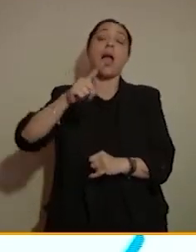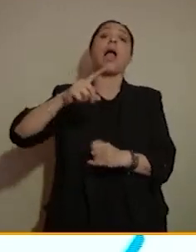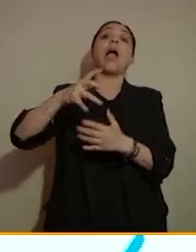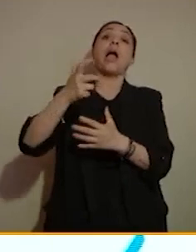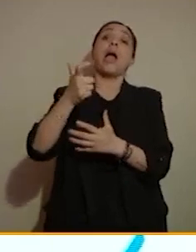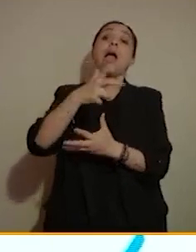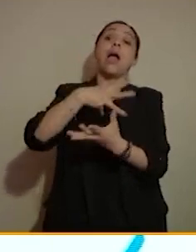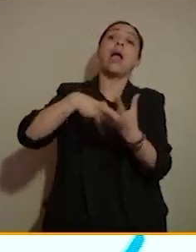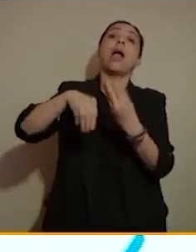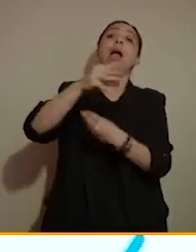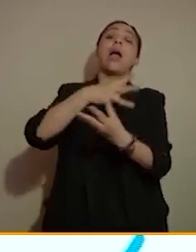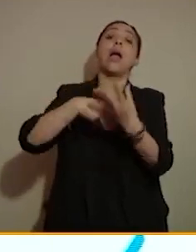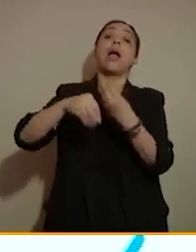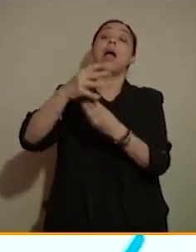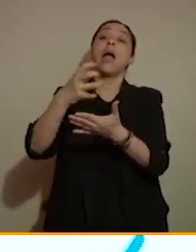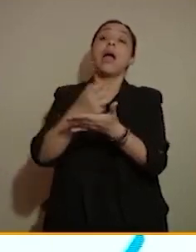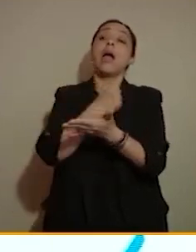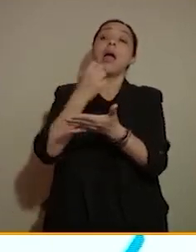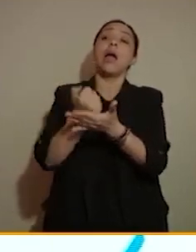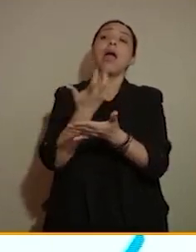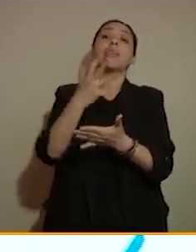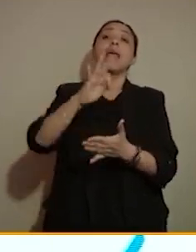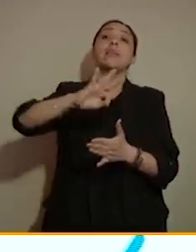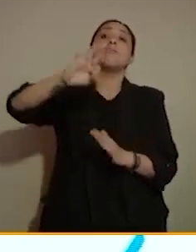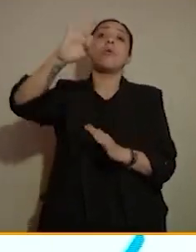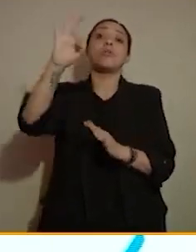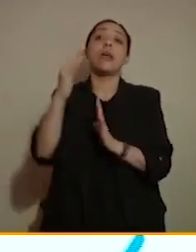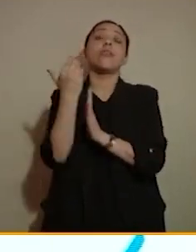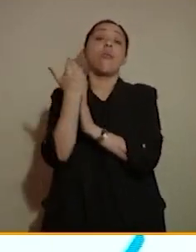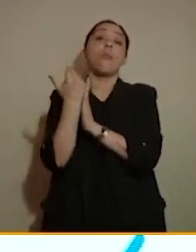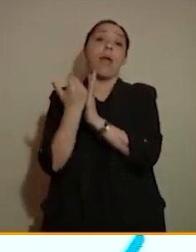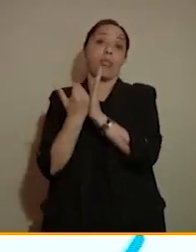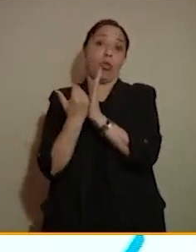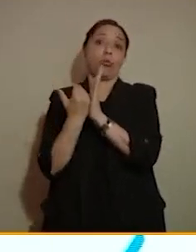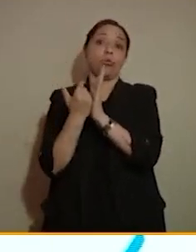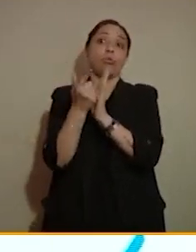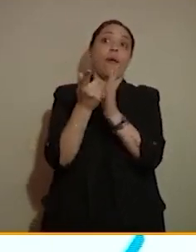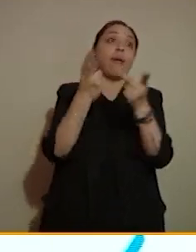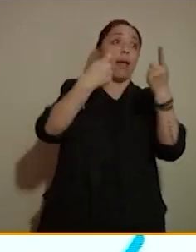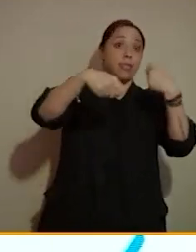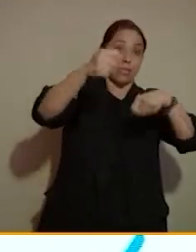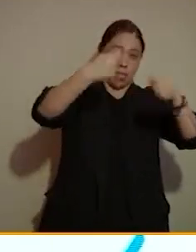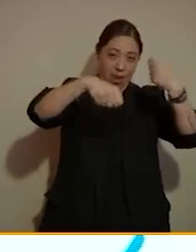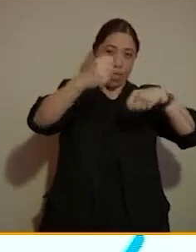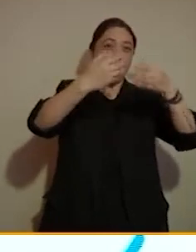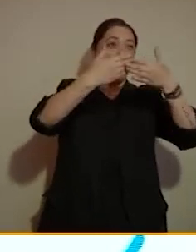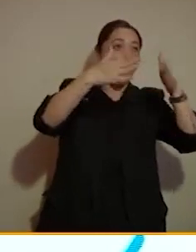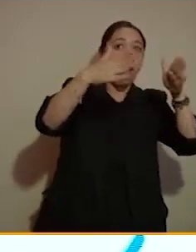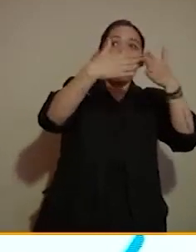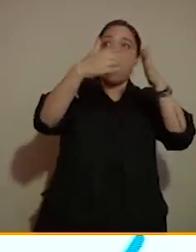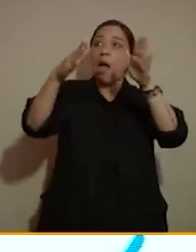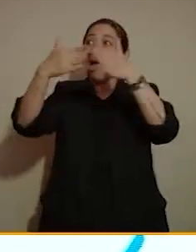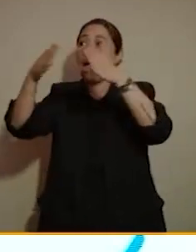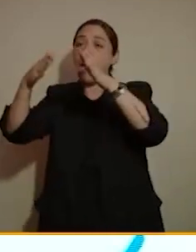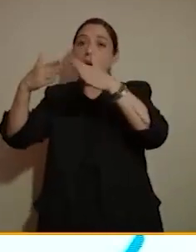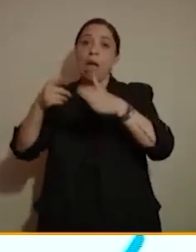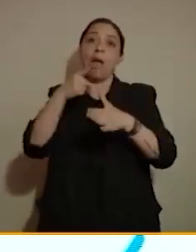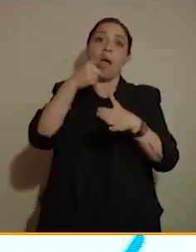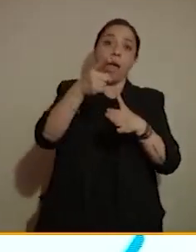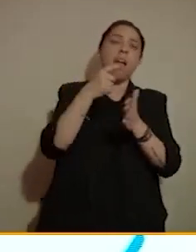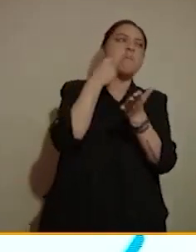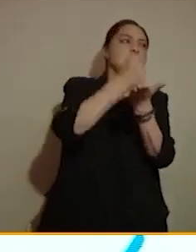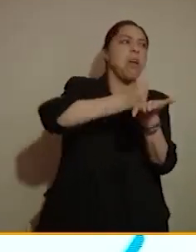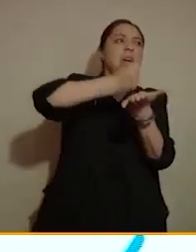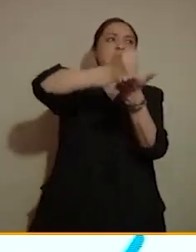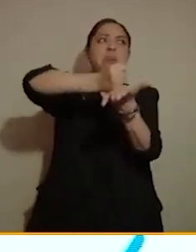Cuando se intentaron abrir tiendas, de manera casi sistemática había propuestas masivas. Toda